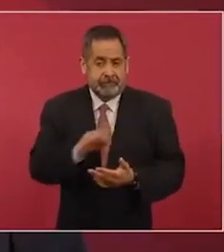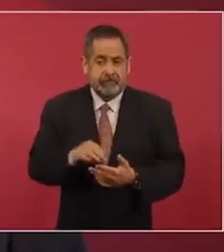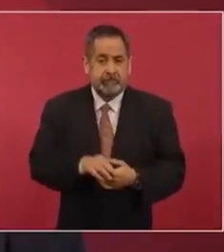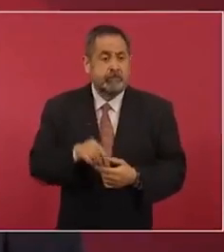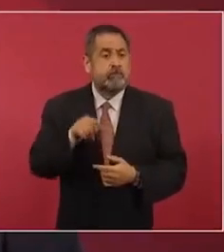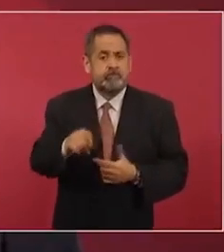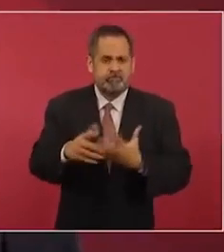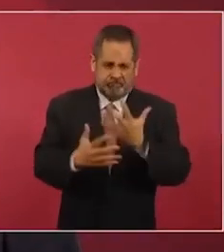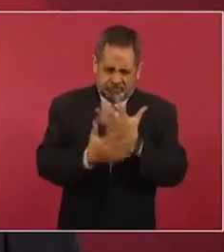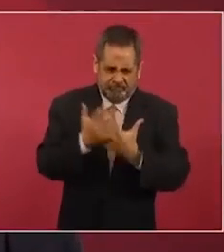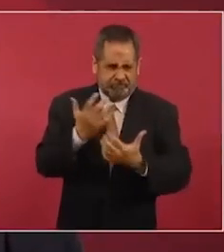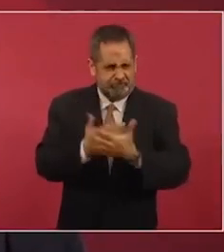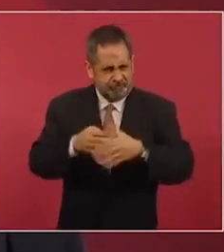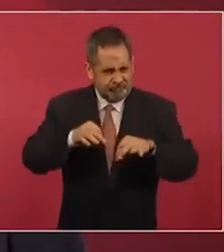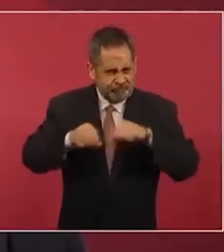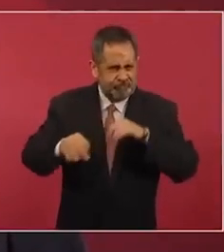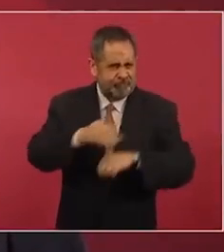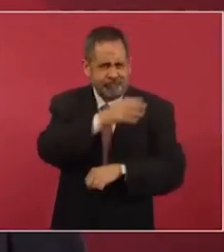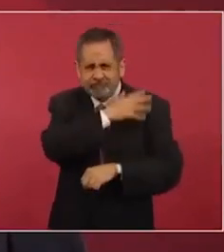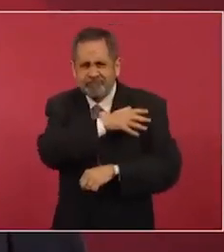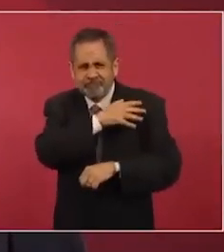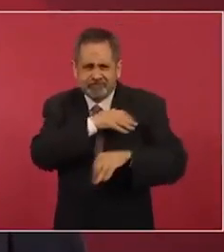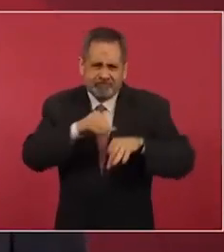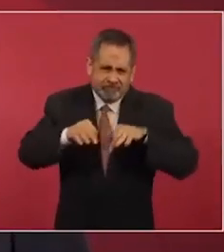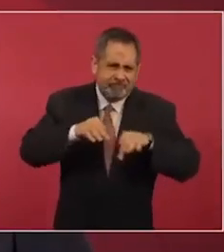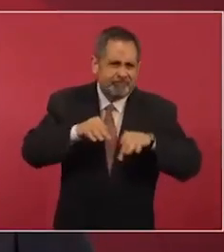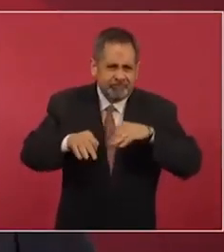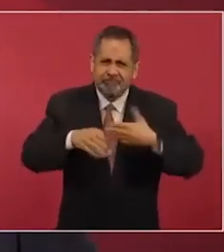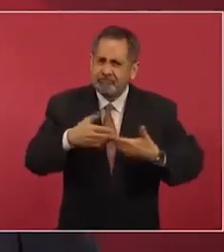fuerza de trabajo joven,